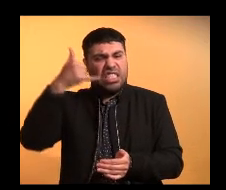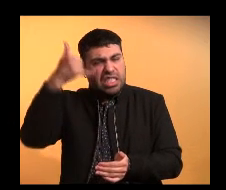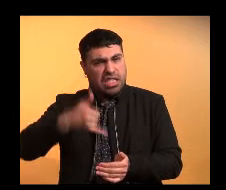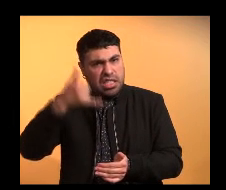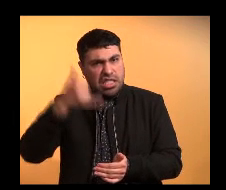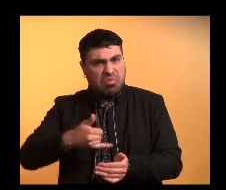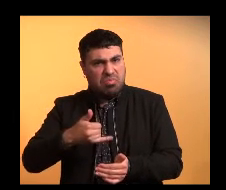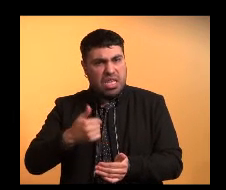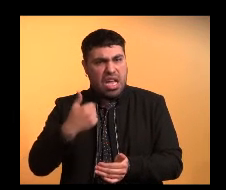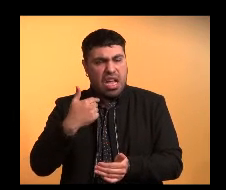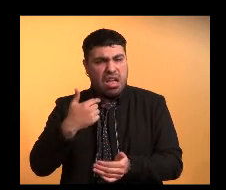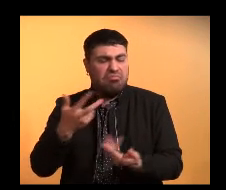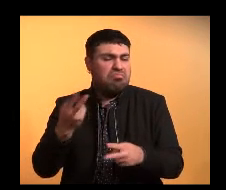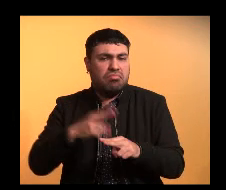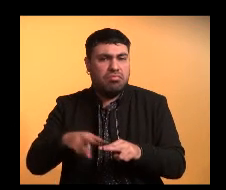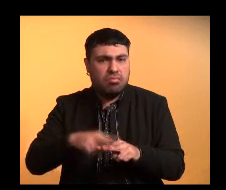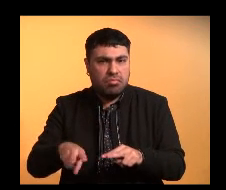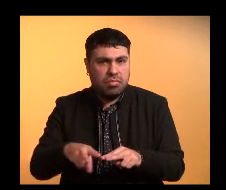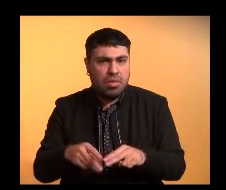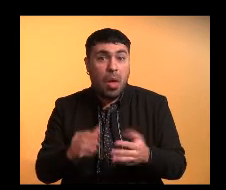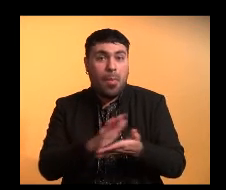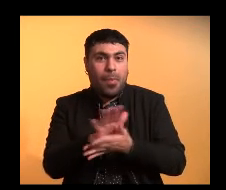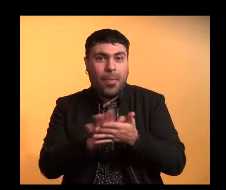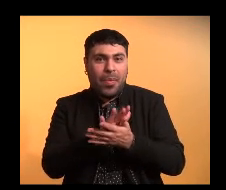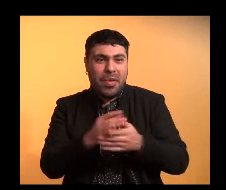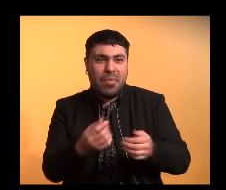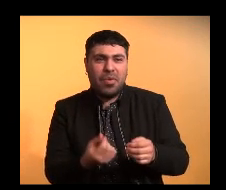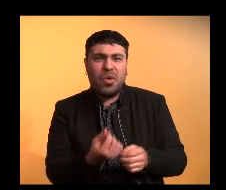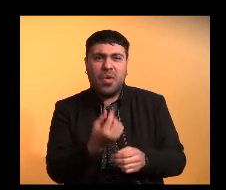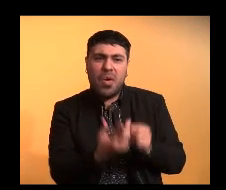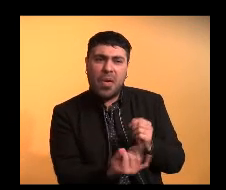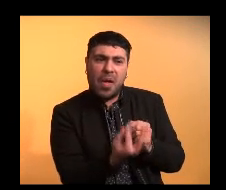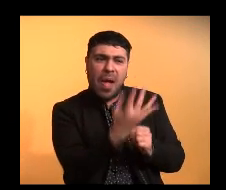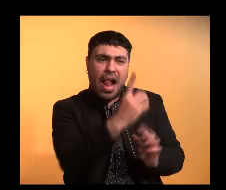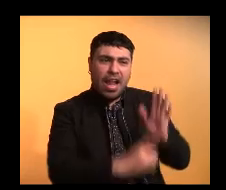es remover las pequeñas alguitas a veces que están creciendo encima.